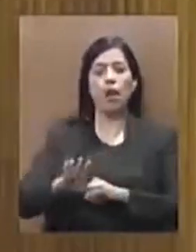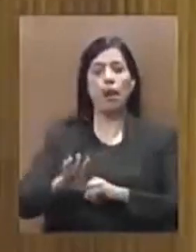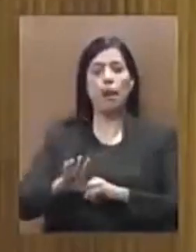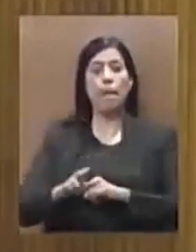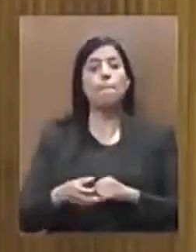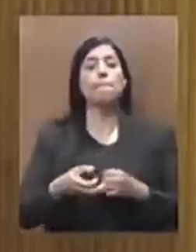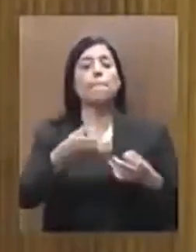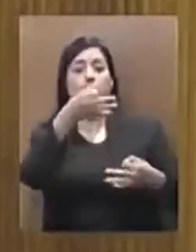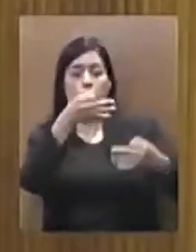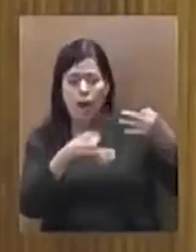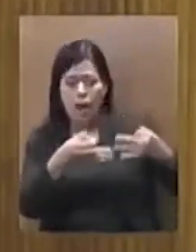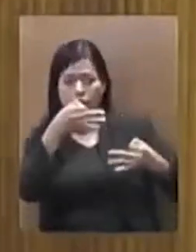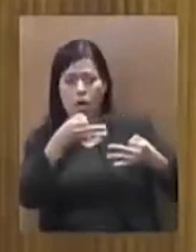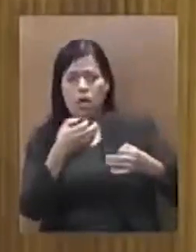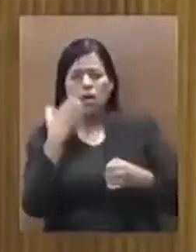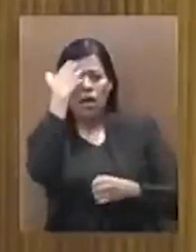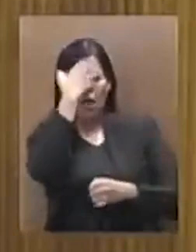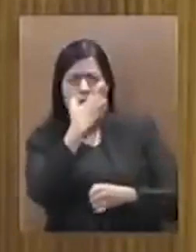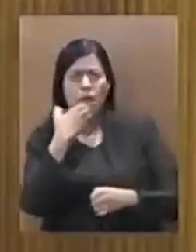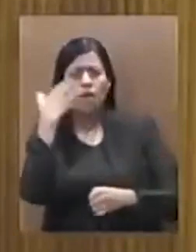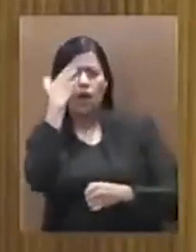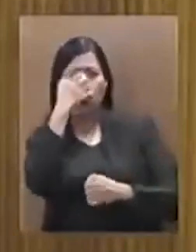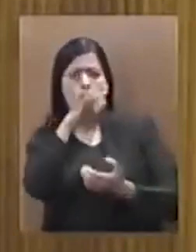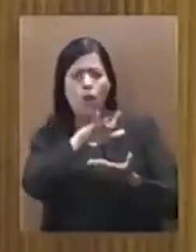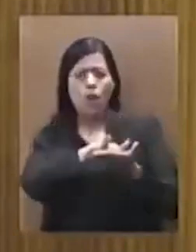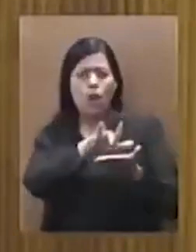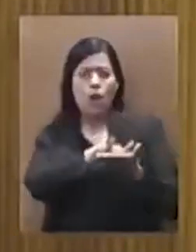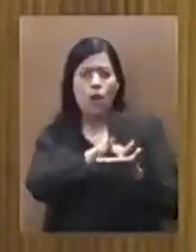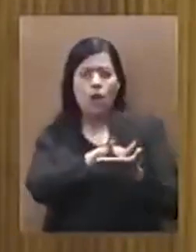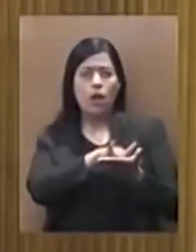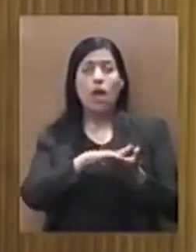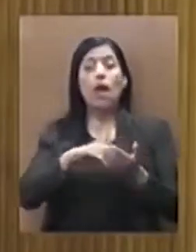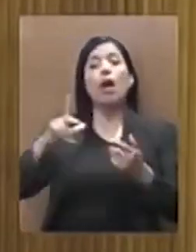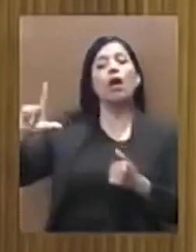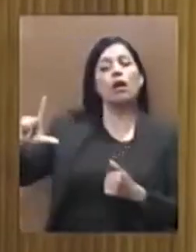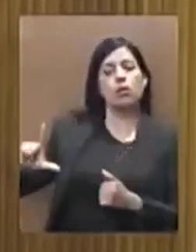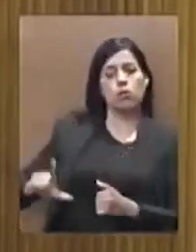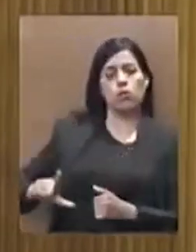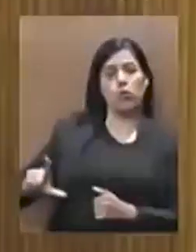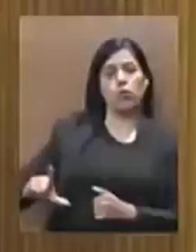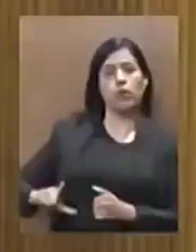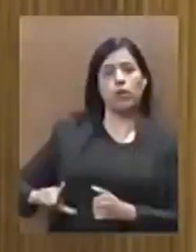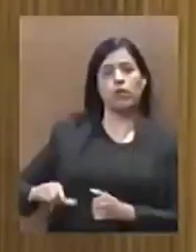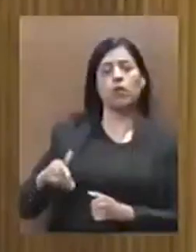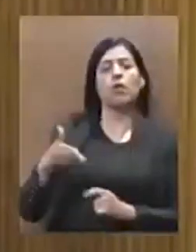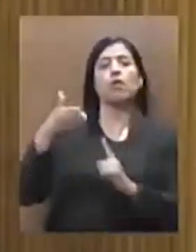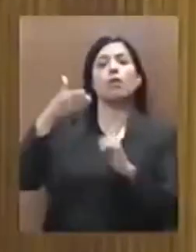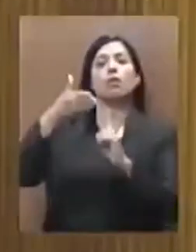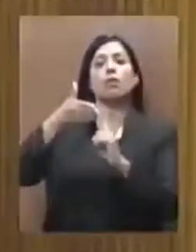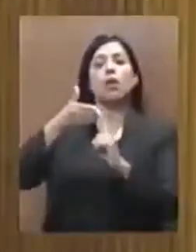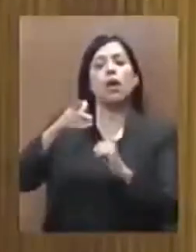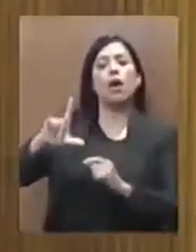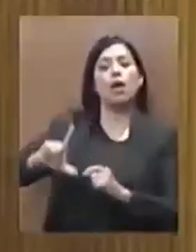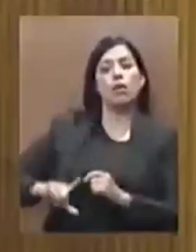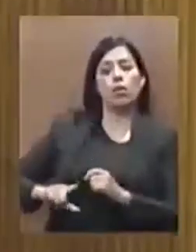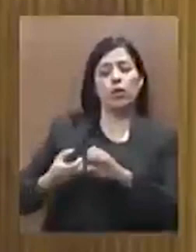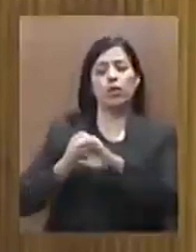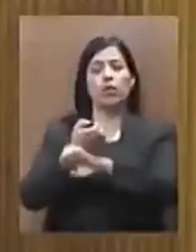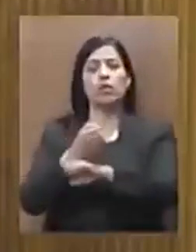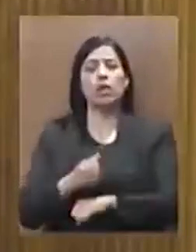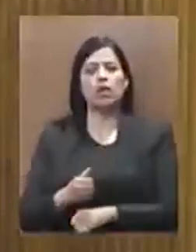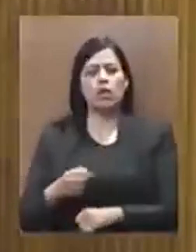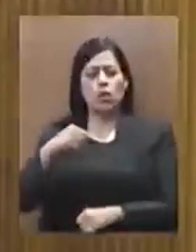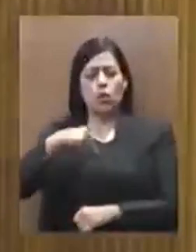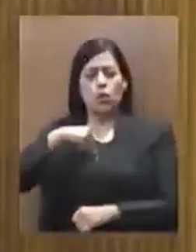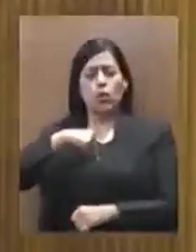procurar y evaluar en este caso a los gobiernos y particularmente al gobierno del Estado lo